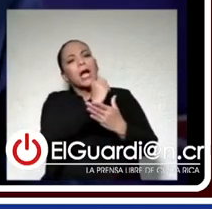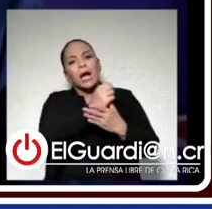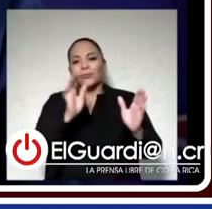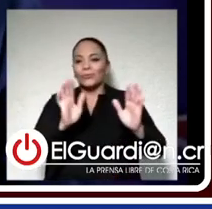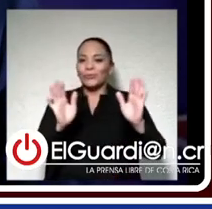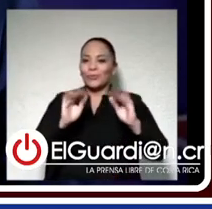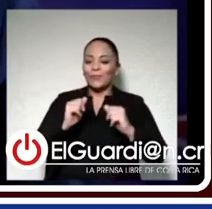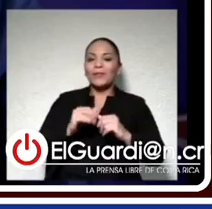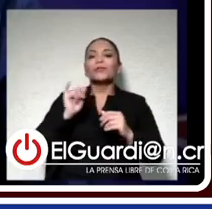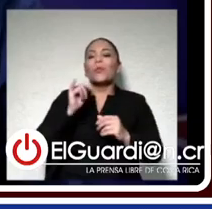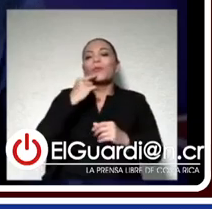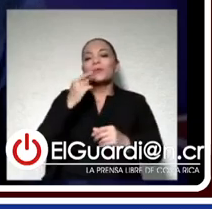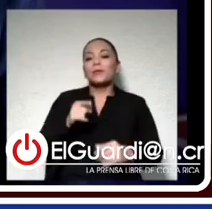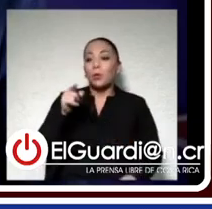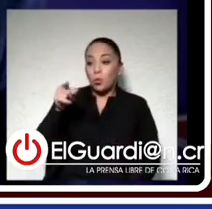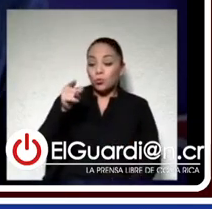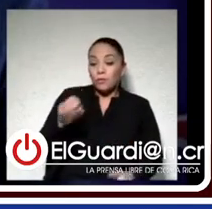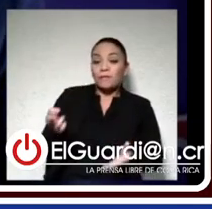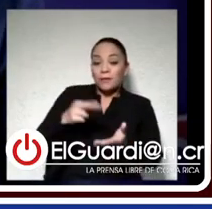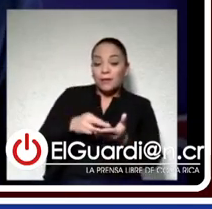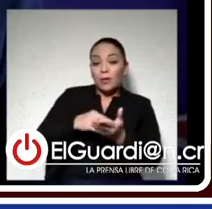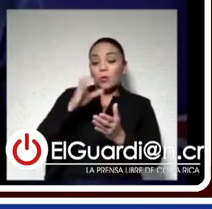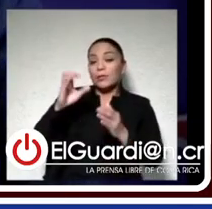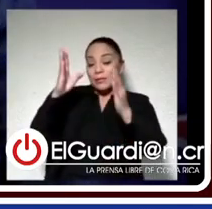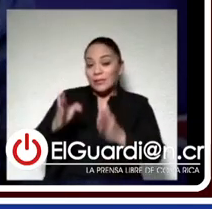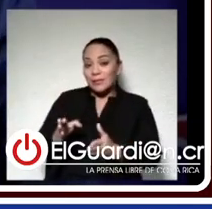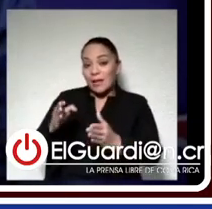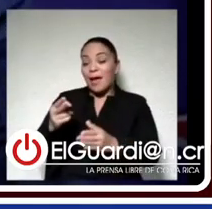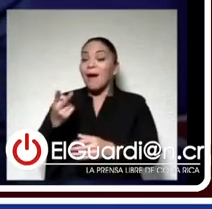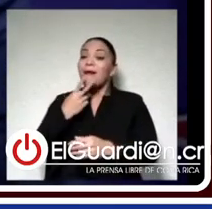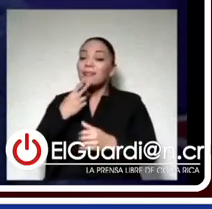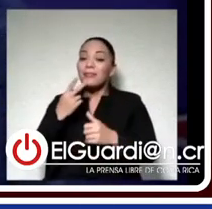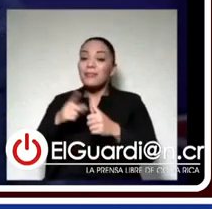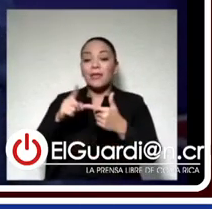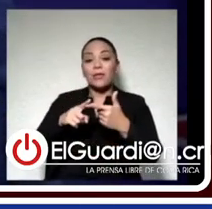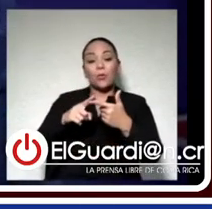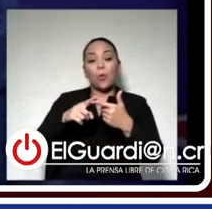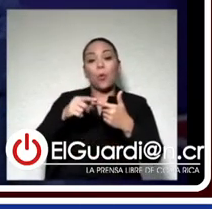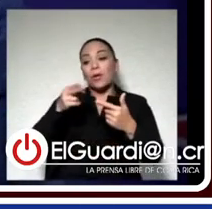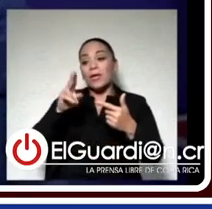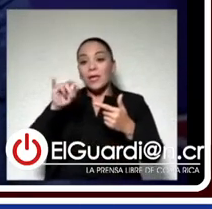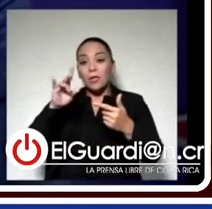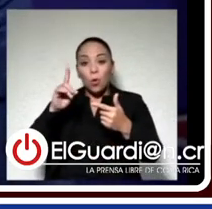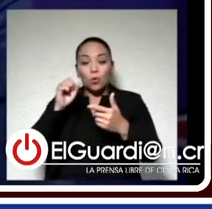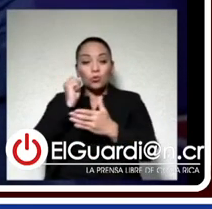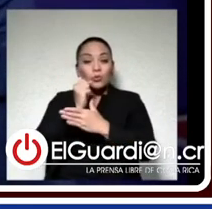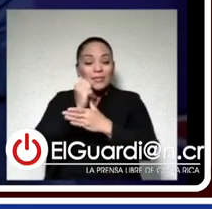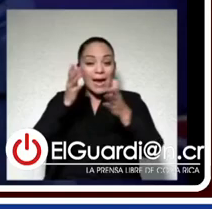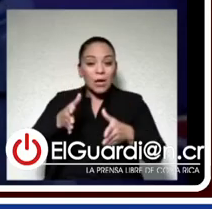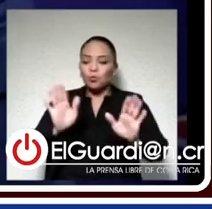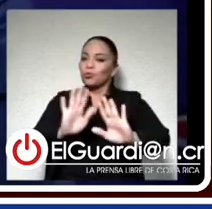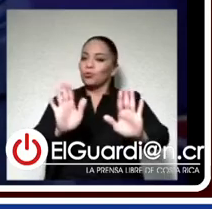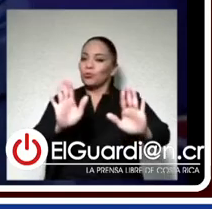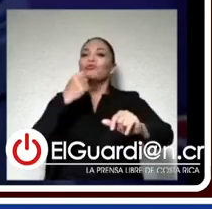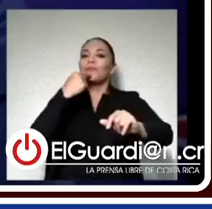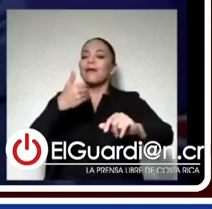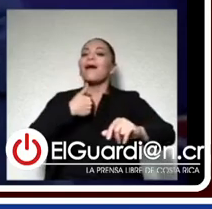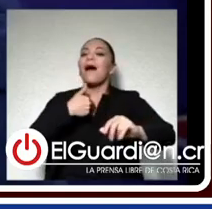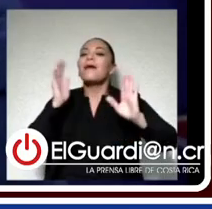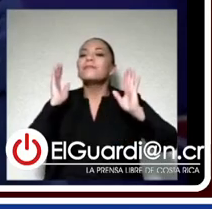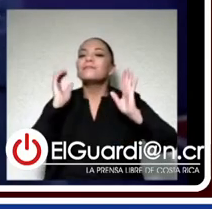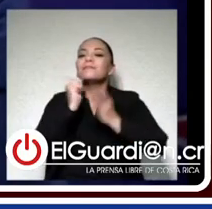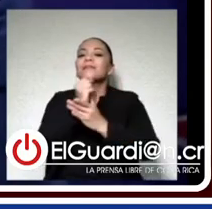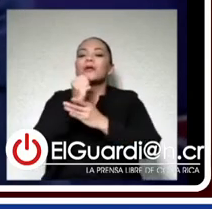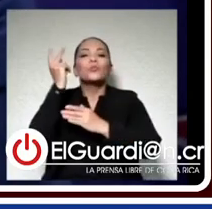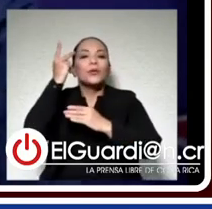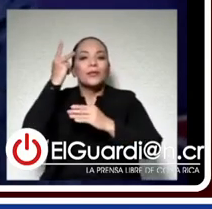que los costarricenses que viven en Los Guido y en Atillo son sicarios. Yo nunca dije eso. Yo dije que hay sicarios políticos en este